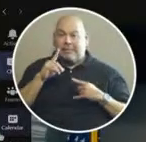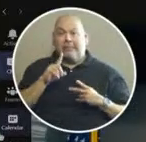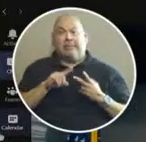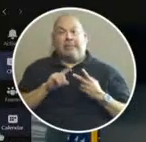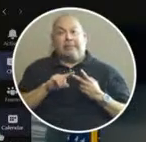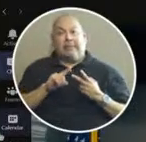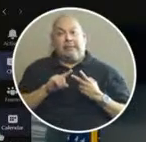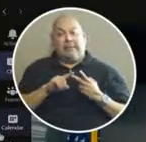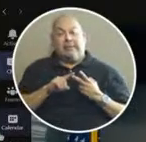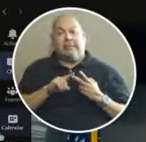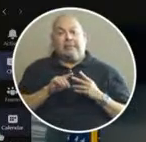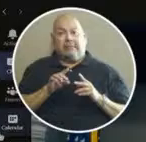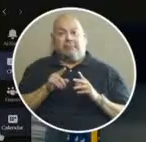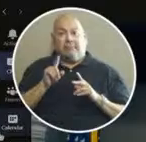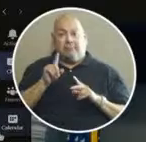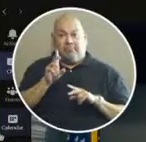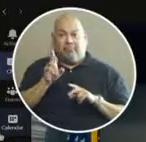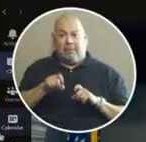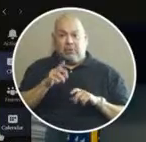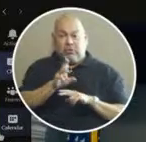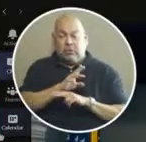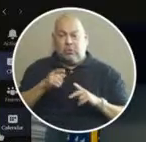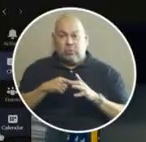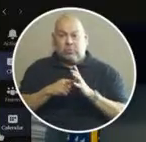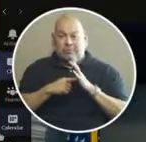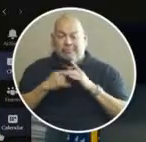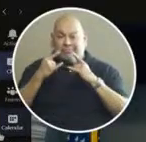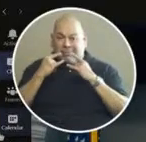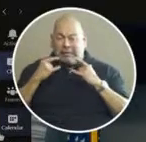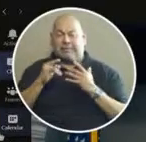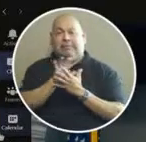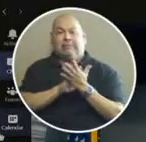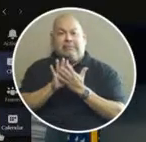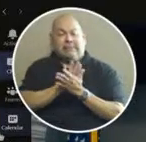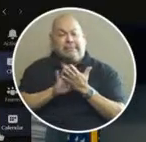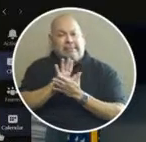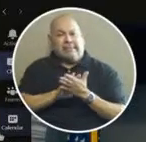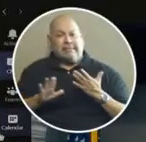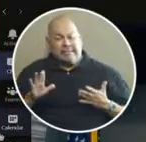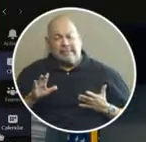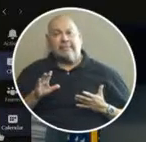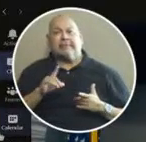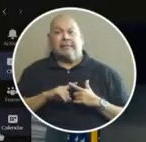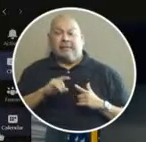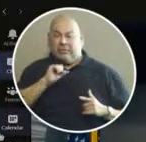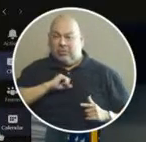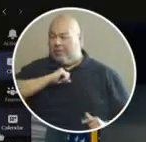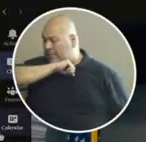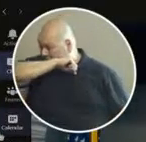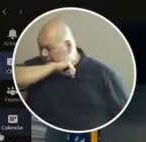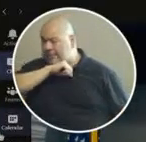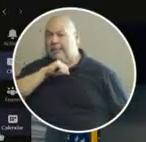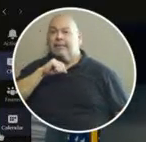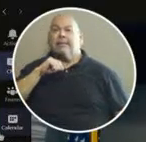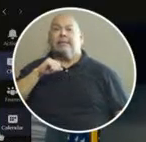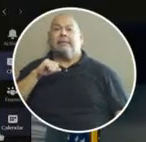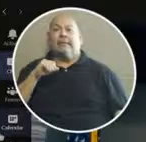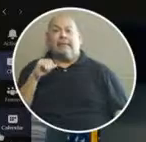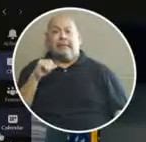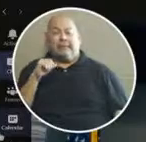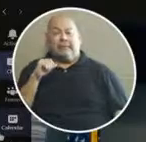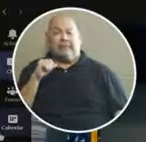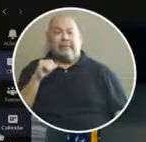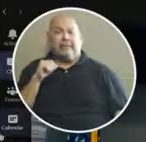el practicar medidas higiénicas como lavarse las manos frecuentemente, cubrirse la tos o